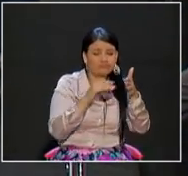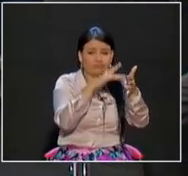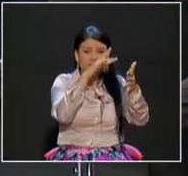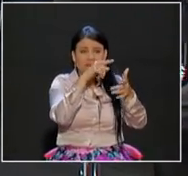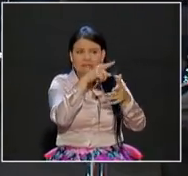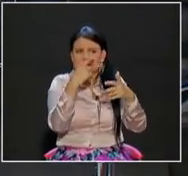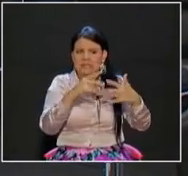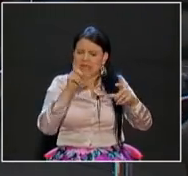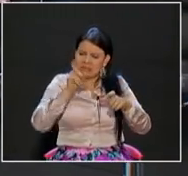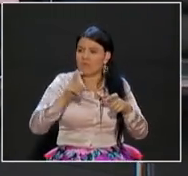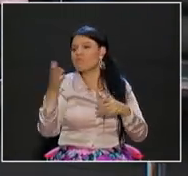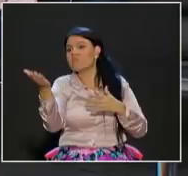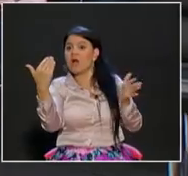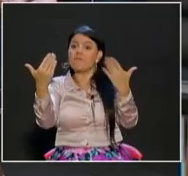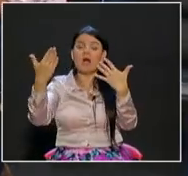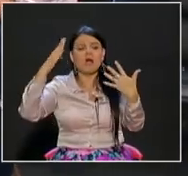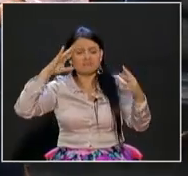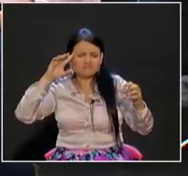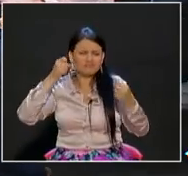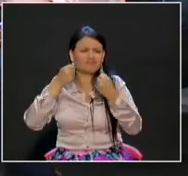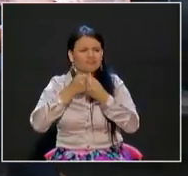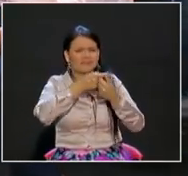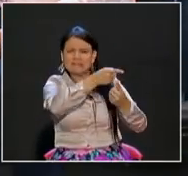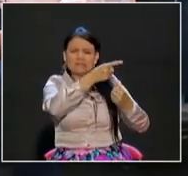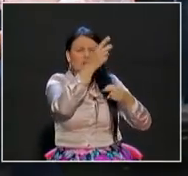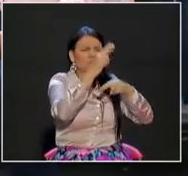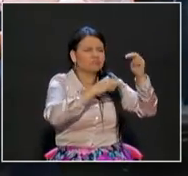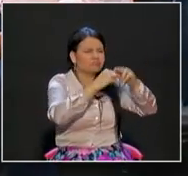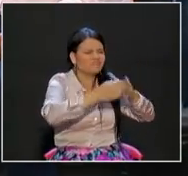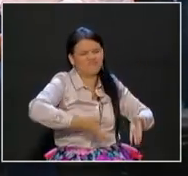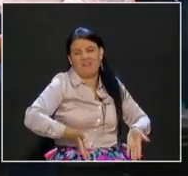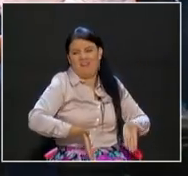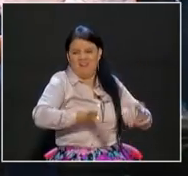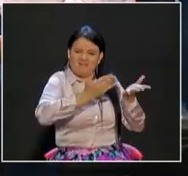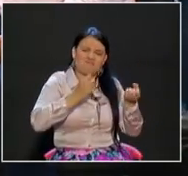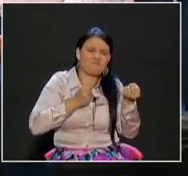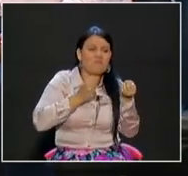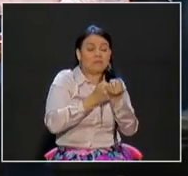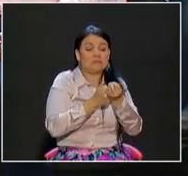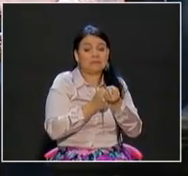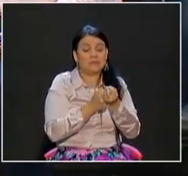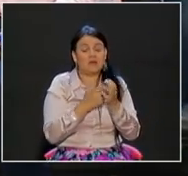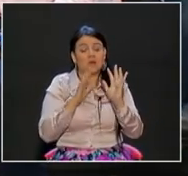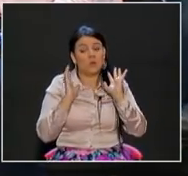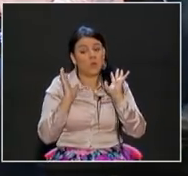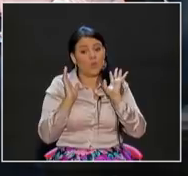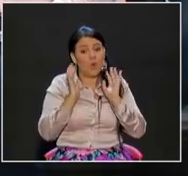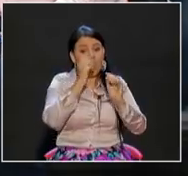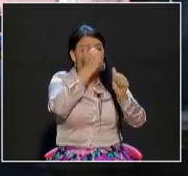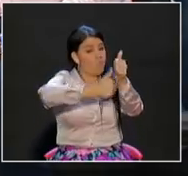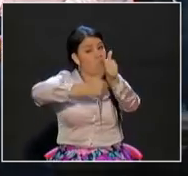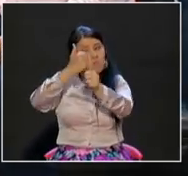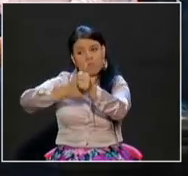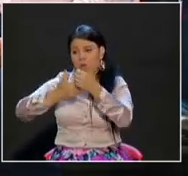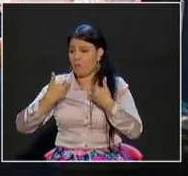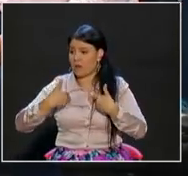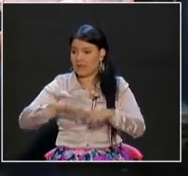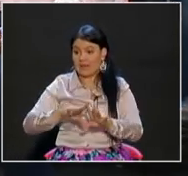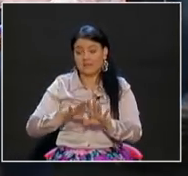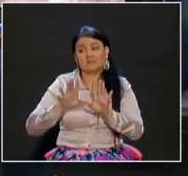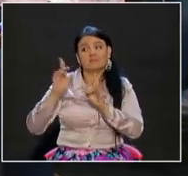duda que frente al ritual hay reclamaciones del departamento y cualquiera de nosotros incluyendo al candidato ausente